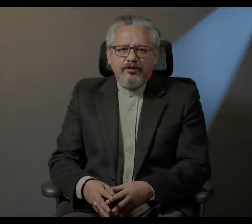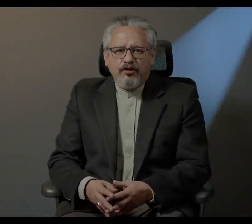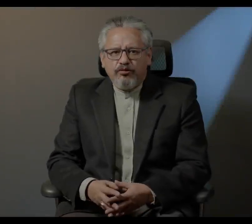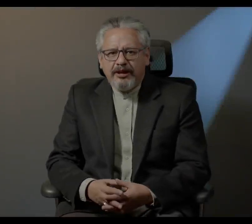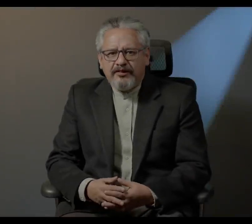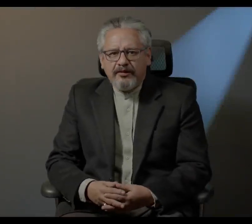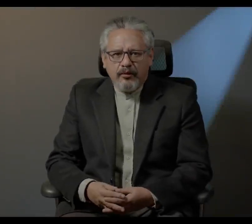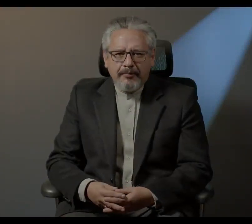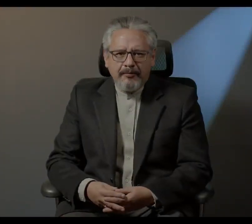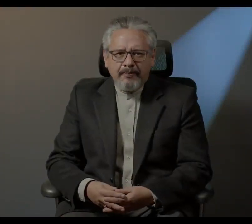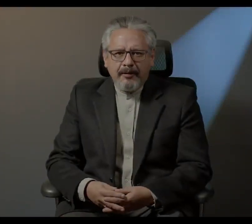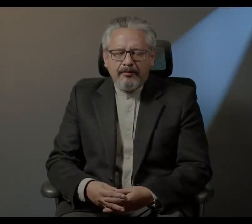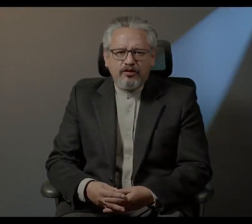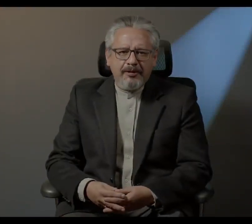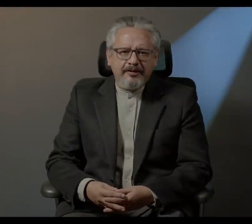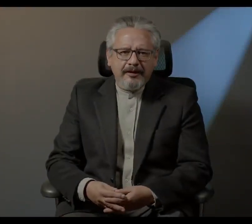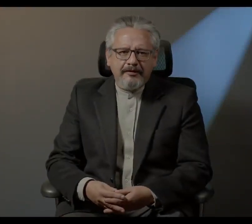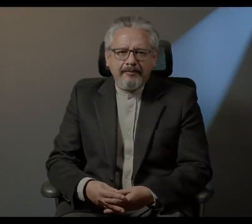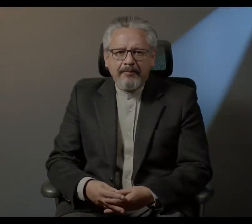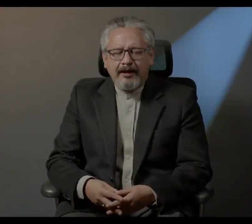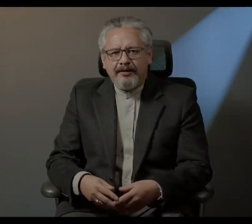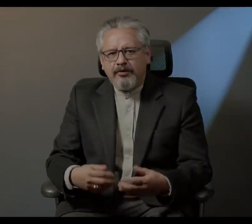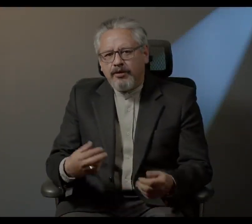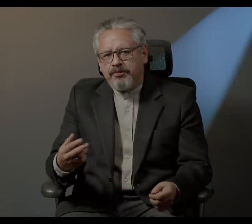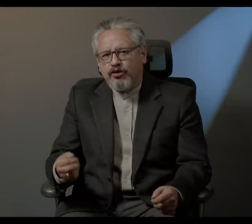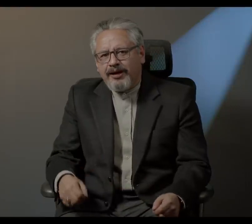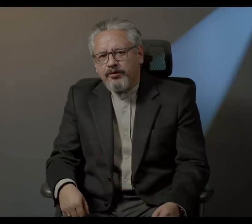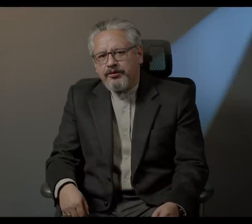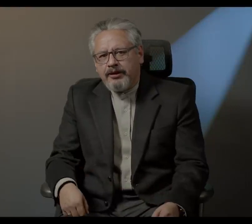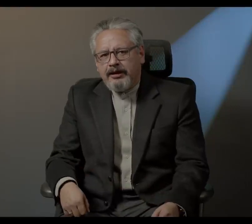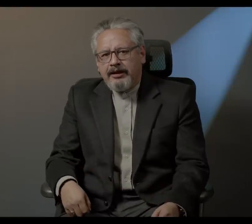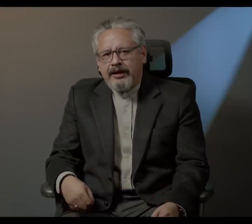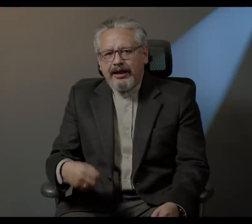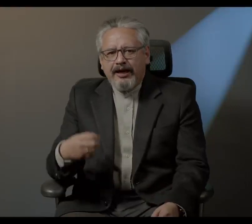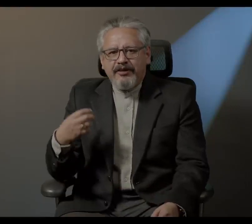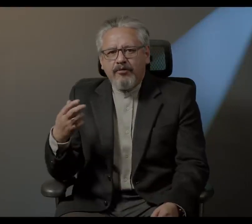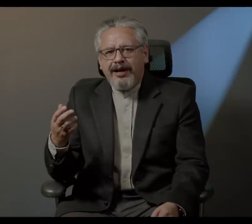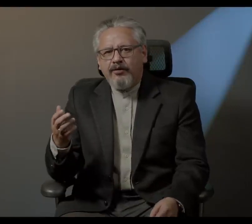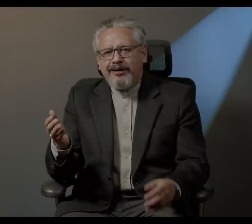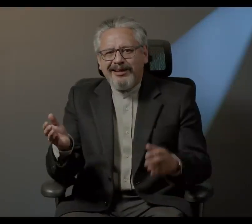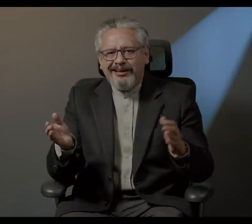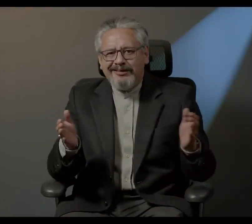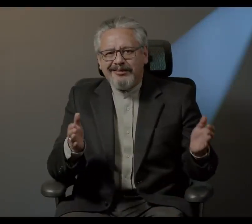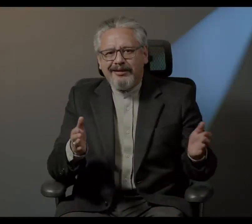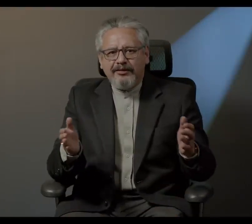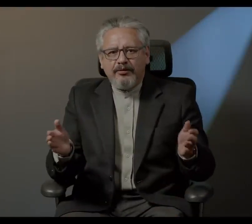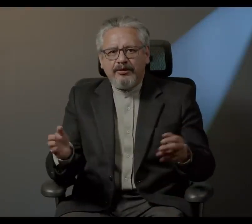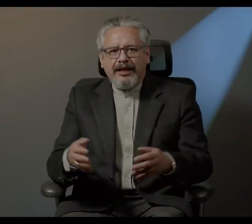En mayo de 2019, nuestro presidente, Andrés Manuel López Obrador, afirmó algo que